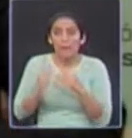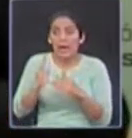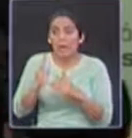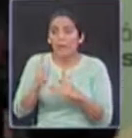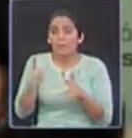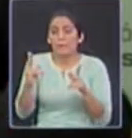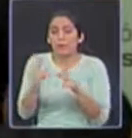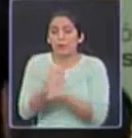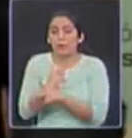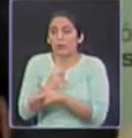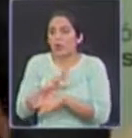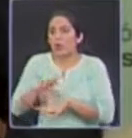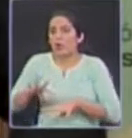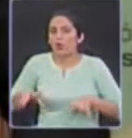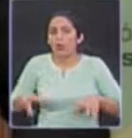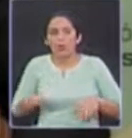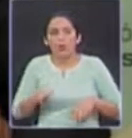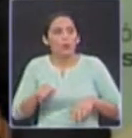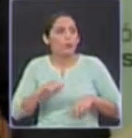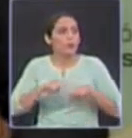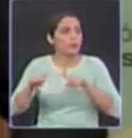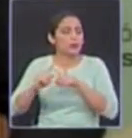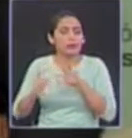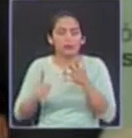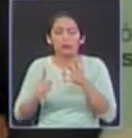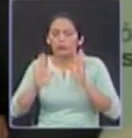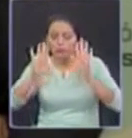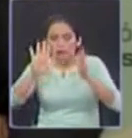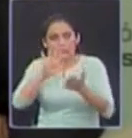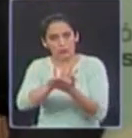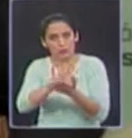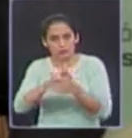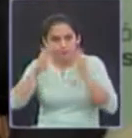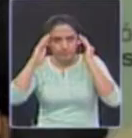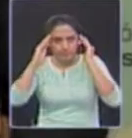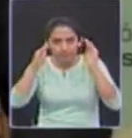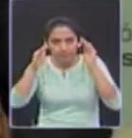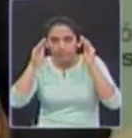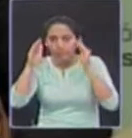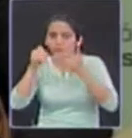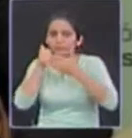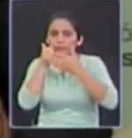cuando estamos presentes el viento